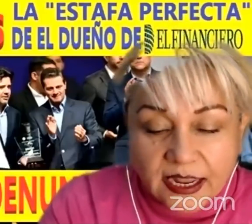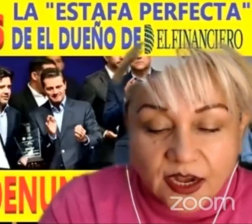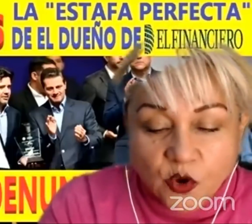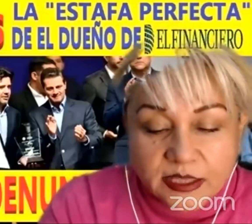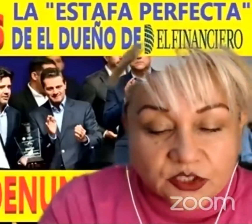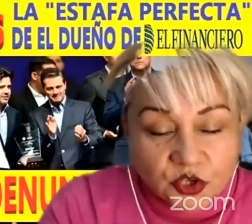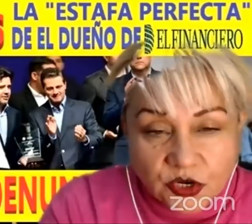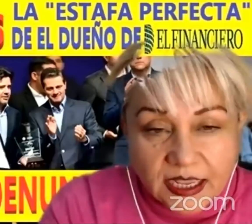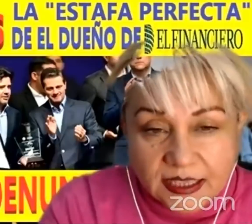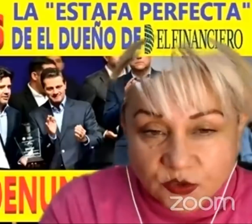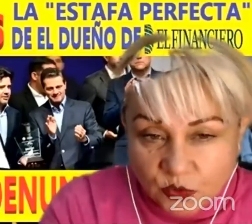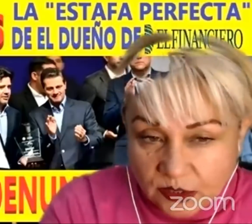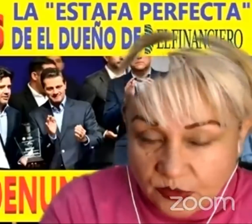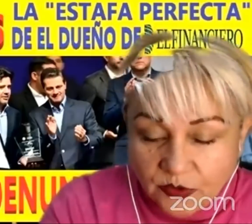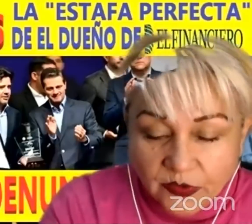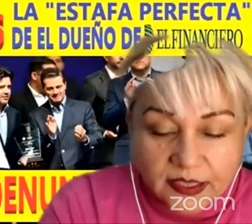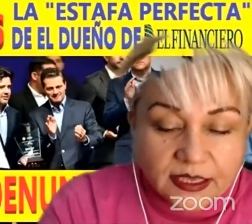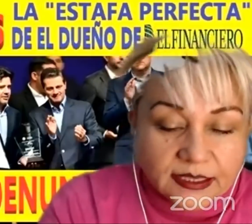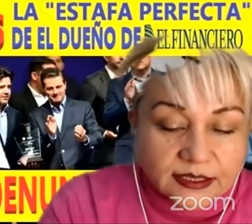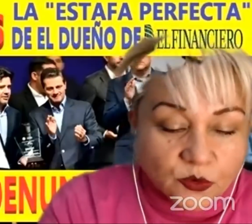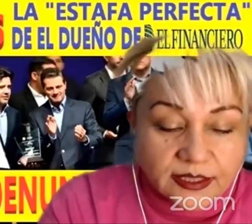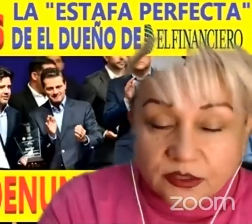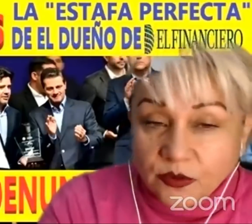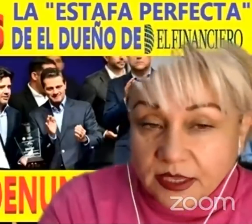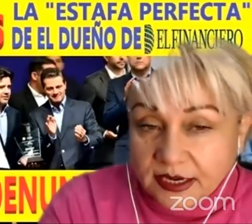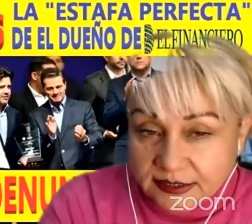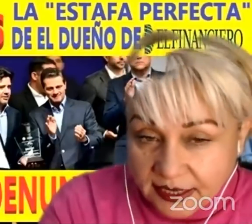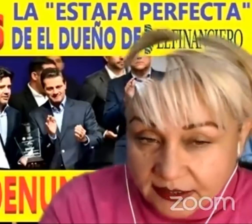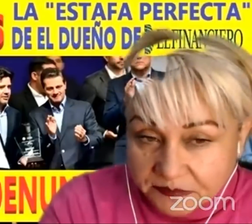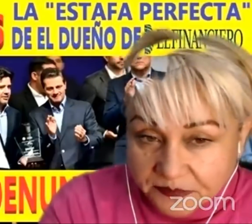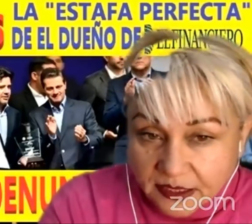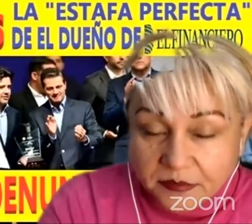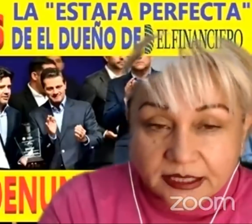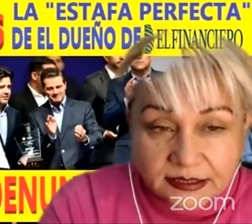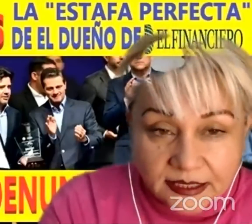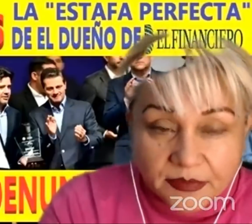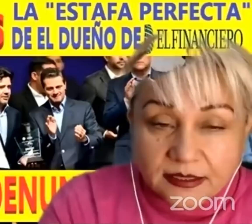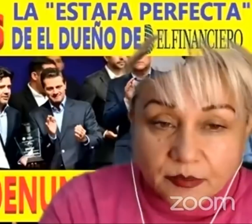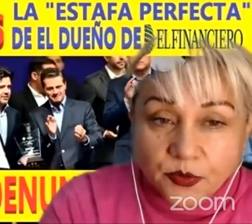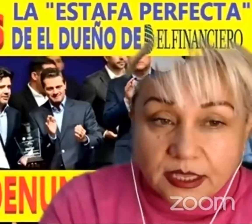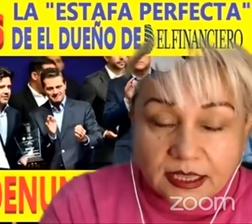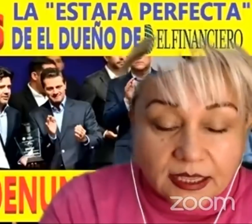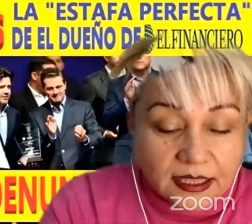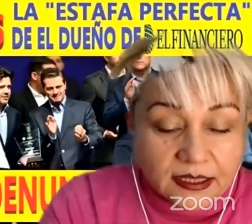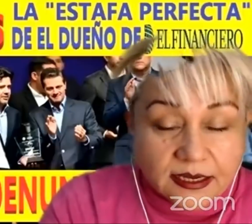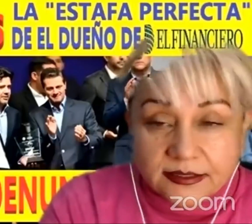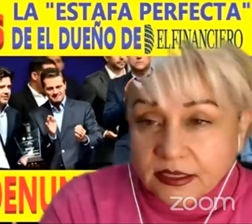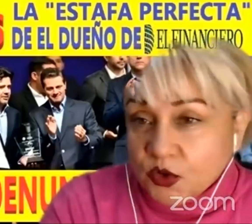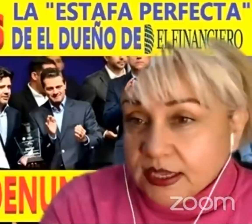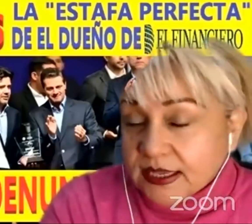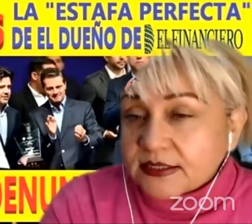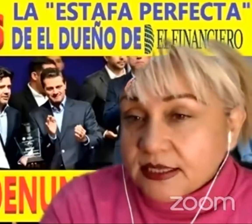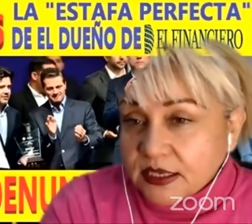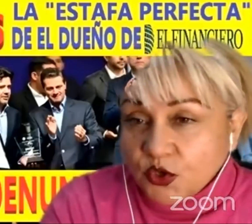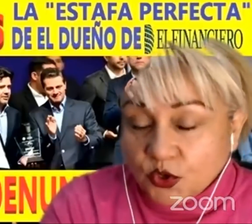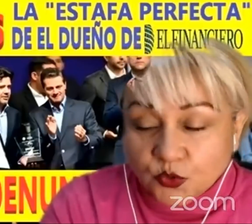García Luna lo menciona en su libro Seguridad con Bienestar, precisamente porque les